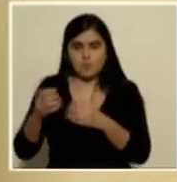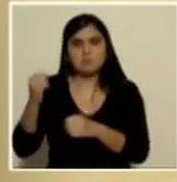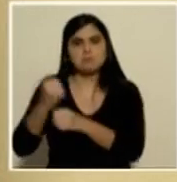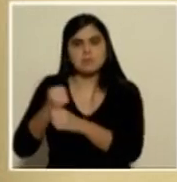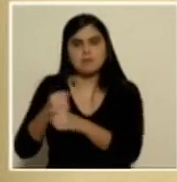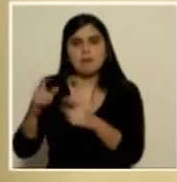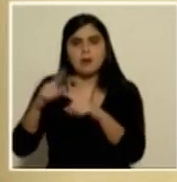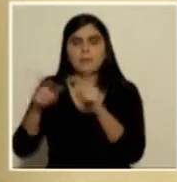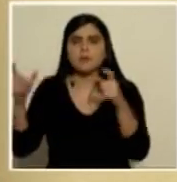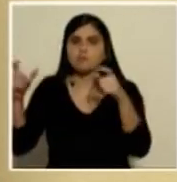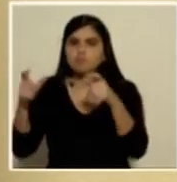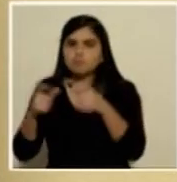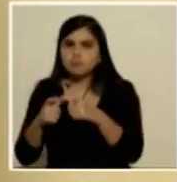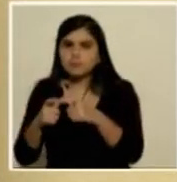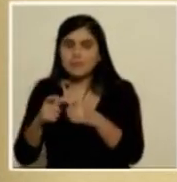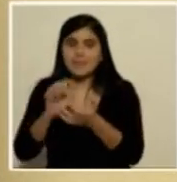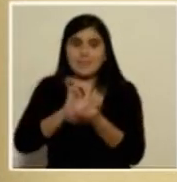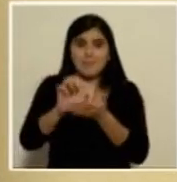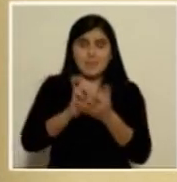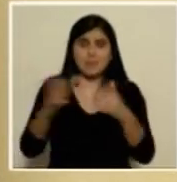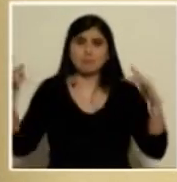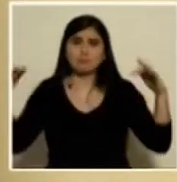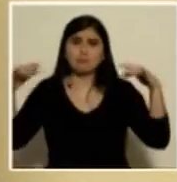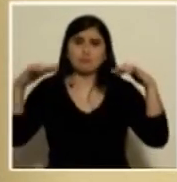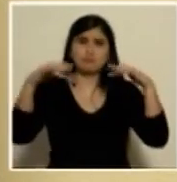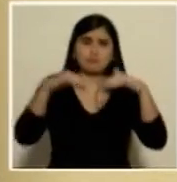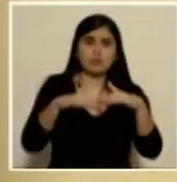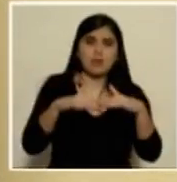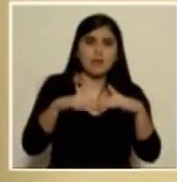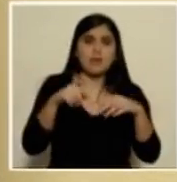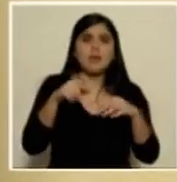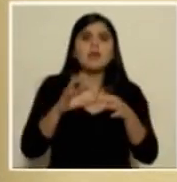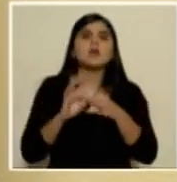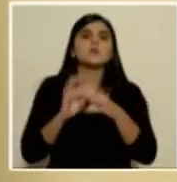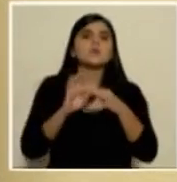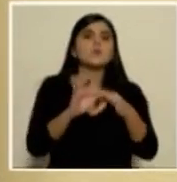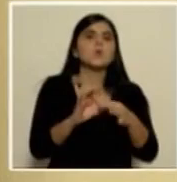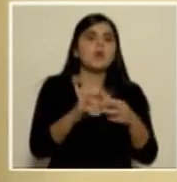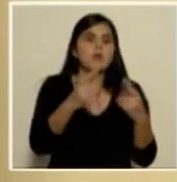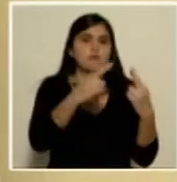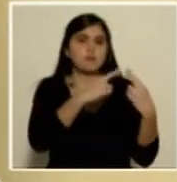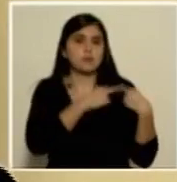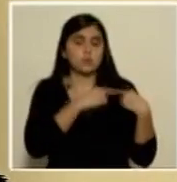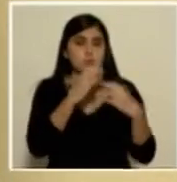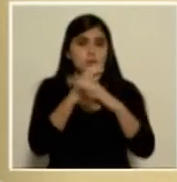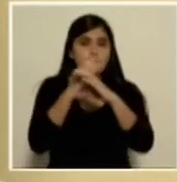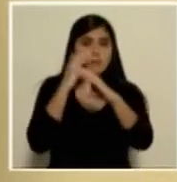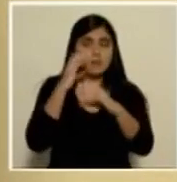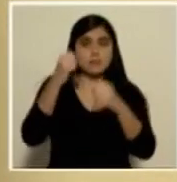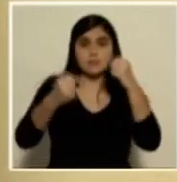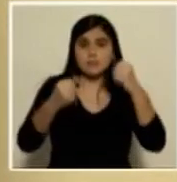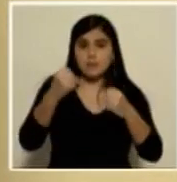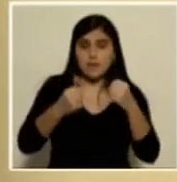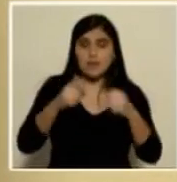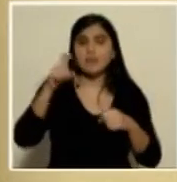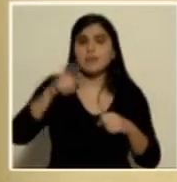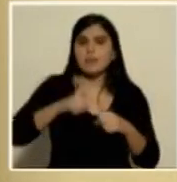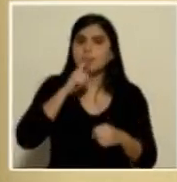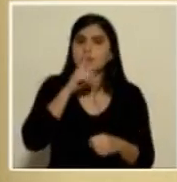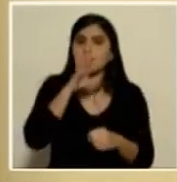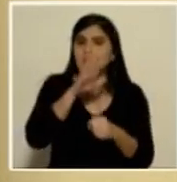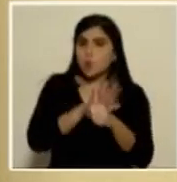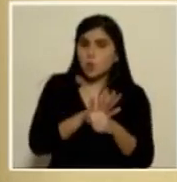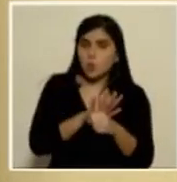la aglomeración también corresponde a los responsables de los autobuses, que tienen también que cumplir con